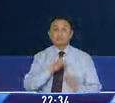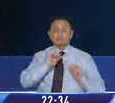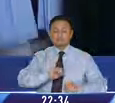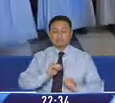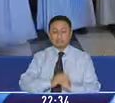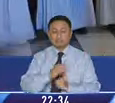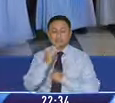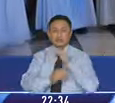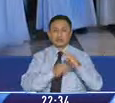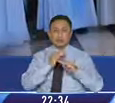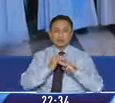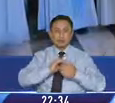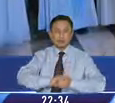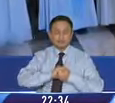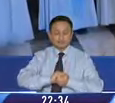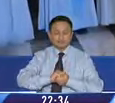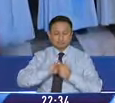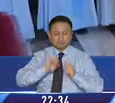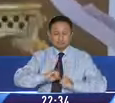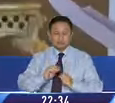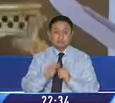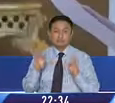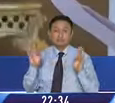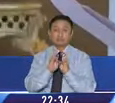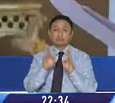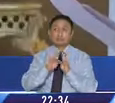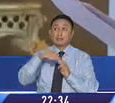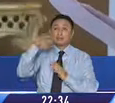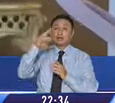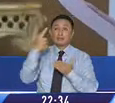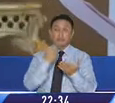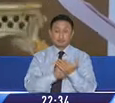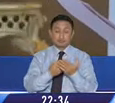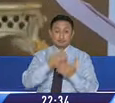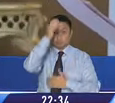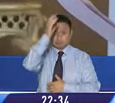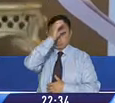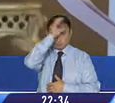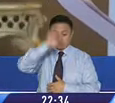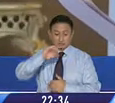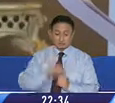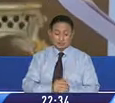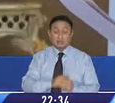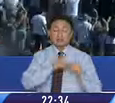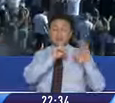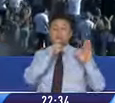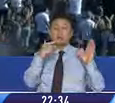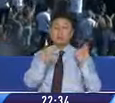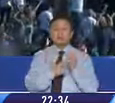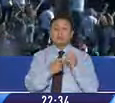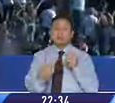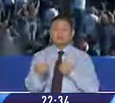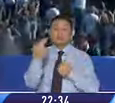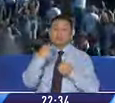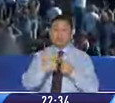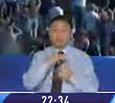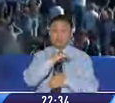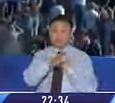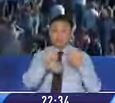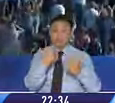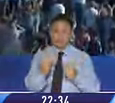sanar el mundo, el Congreso, que se considera el mayor evento de la Iglesia Católica, prevé recibir a más de 6.000 participantes de todo el